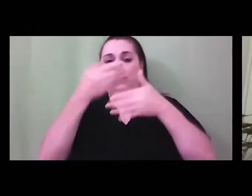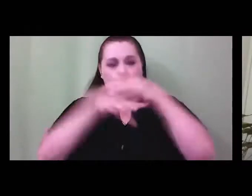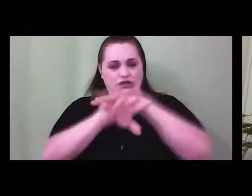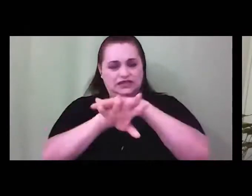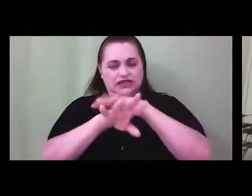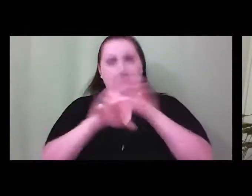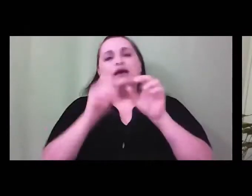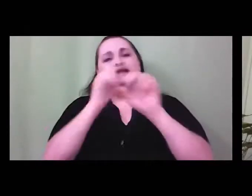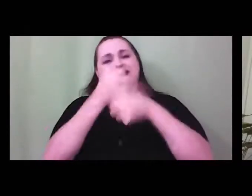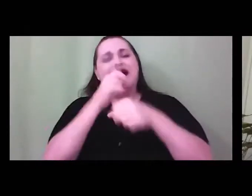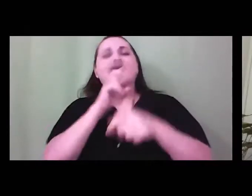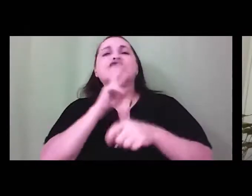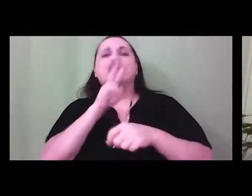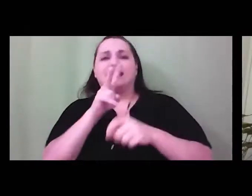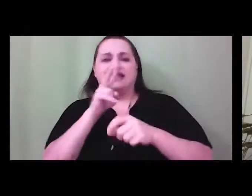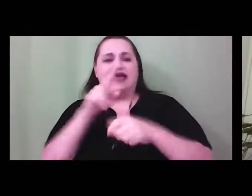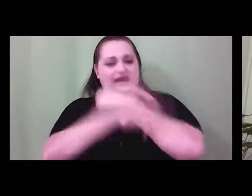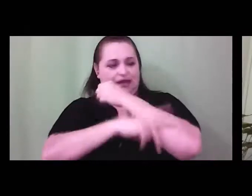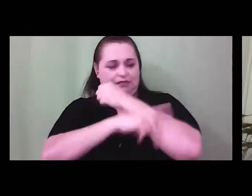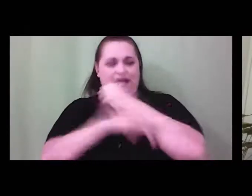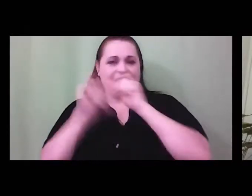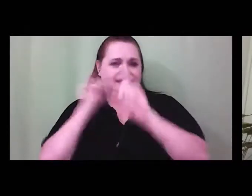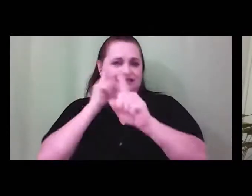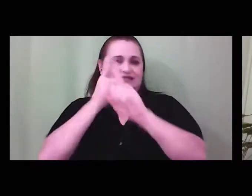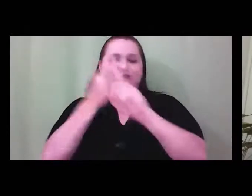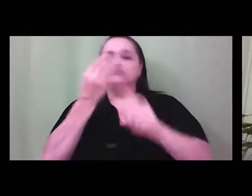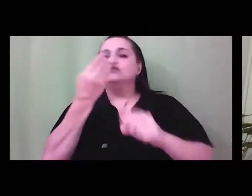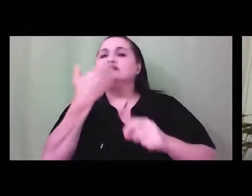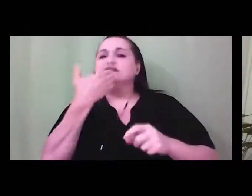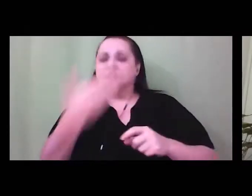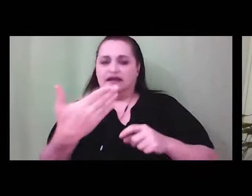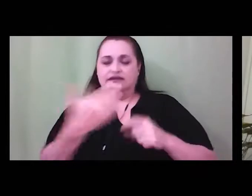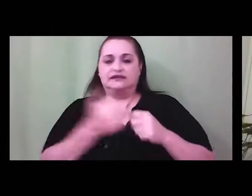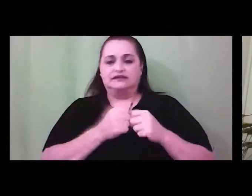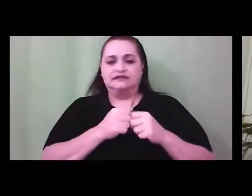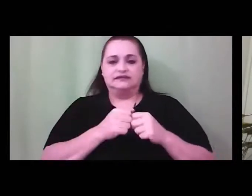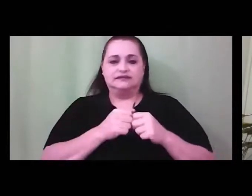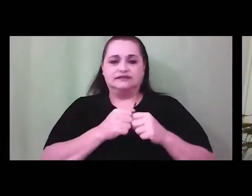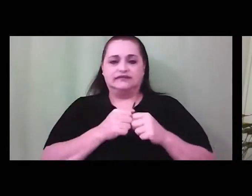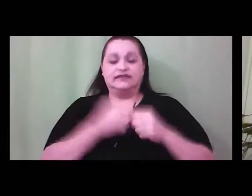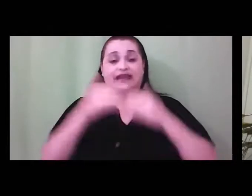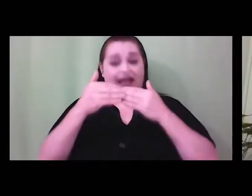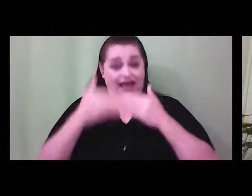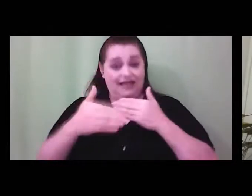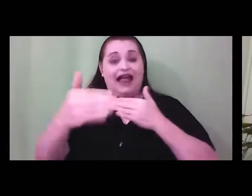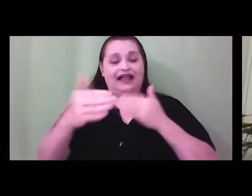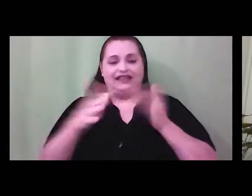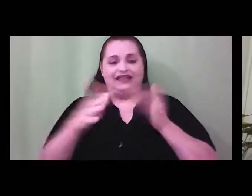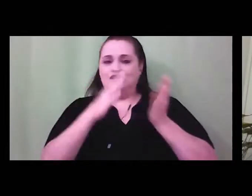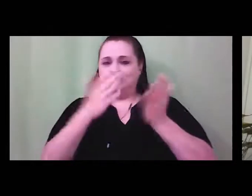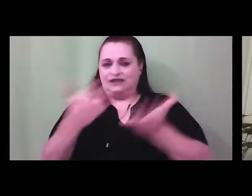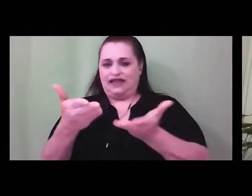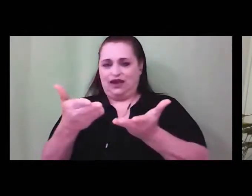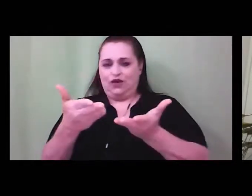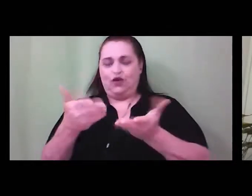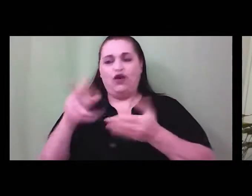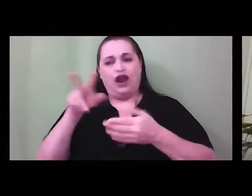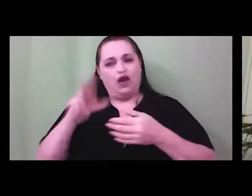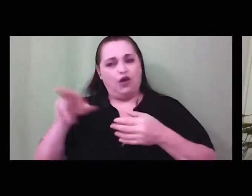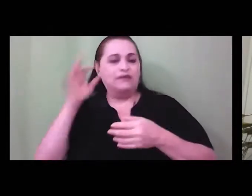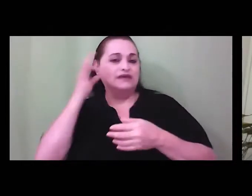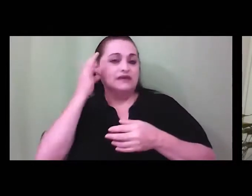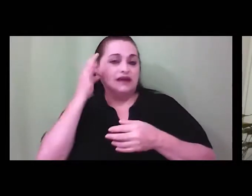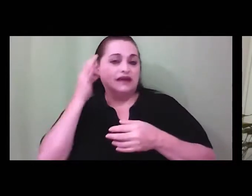una realidad en nuestro país. Muchas gracias y en adelante los dejo entonces con la